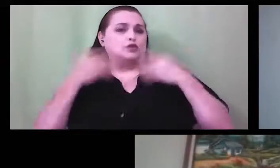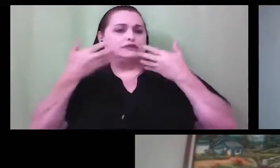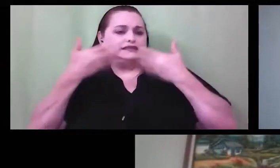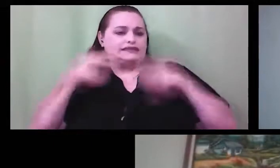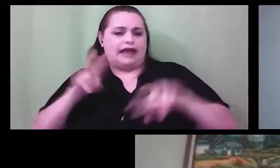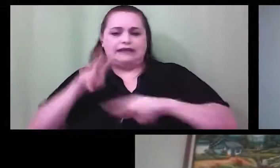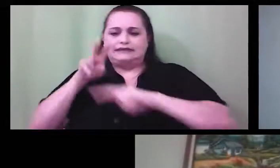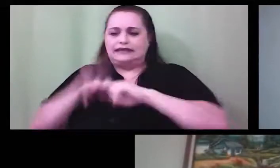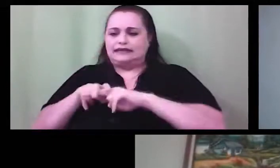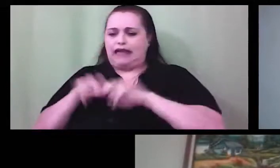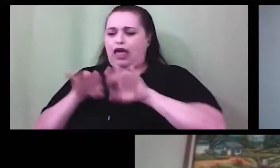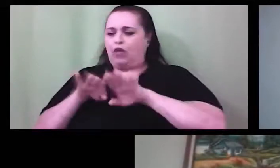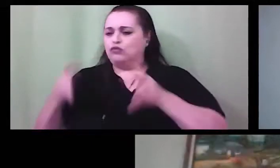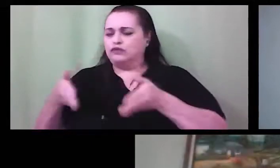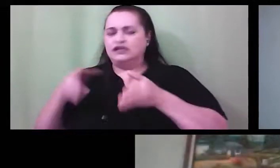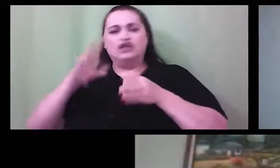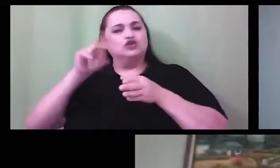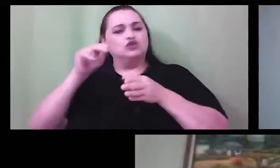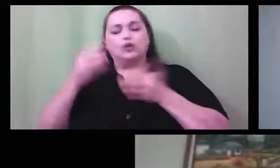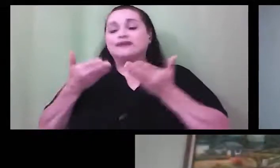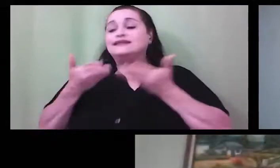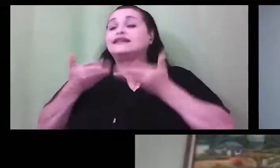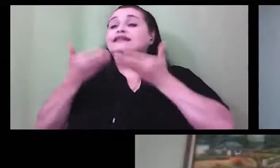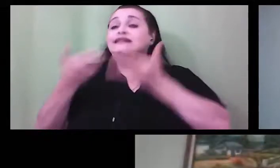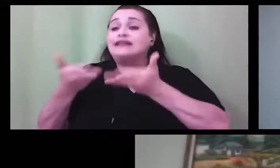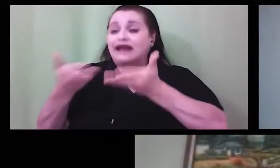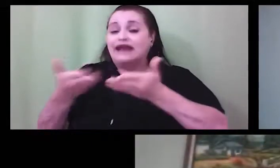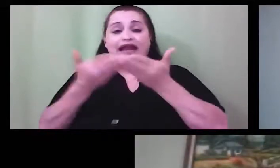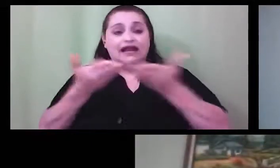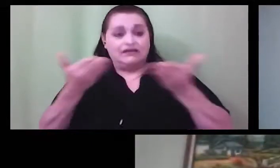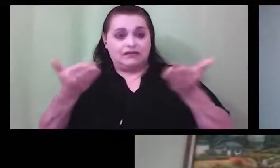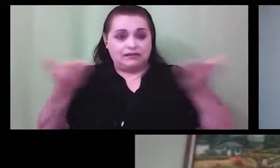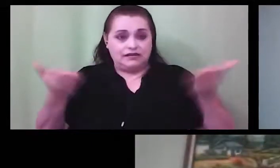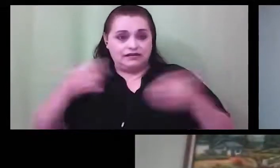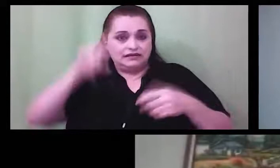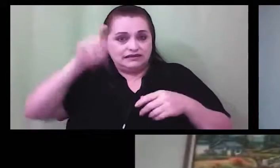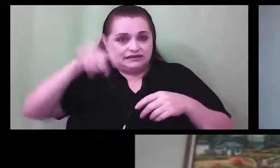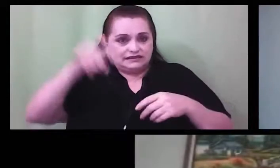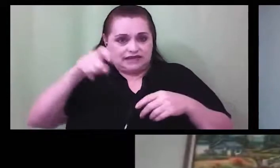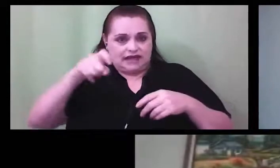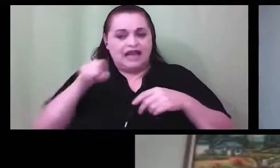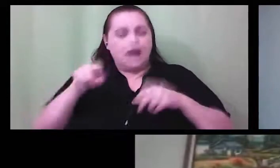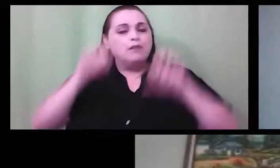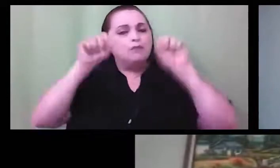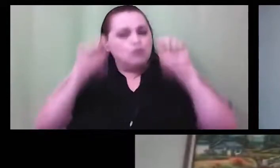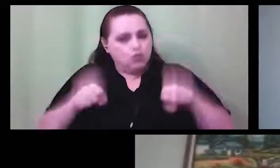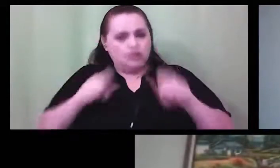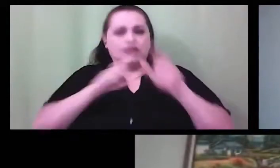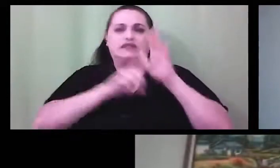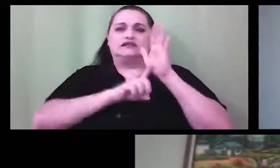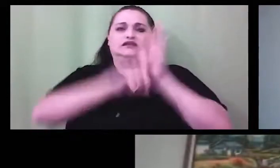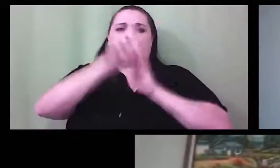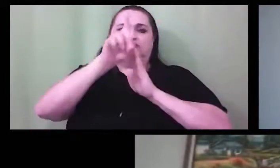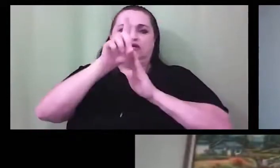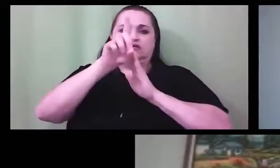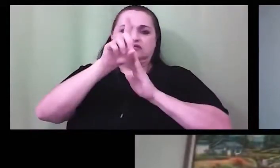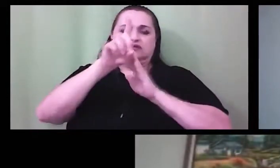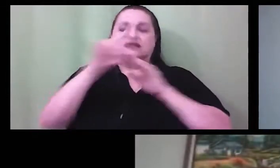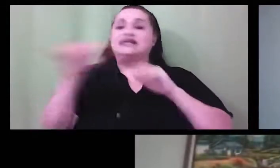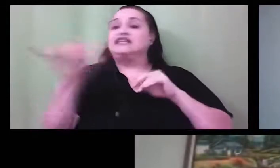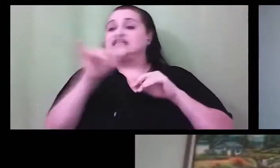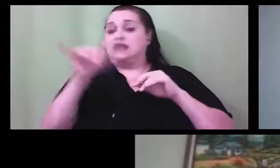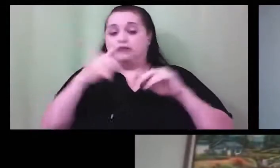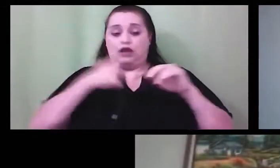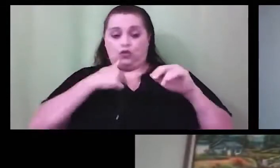en un pupitre. Es proporcionarle a él las herramientas necesarias para que se pueda desarrollar, ¿verdad? Y también uno